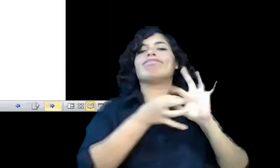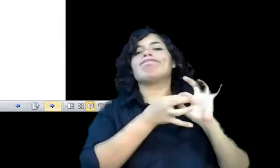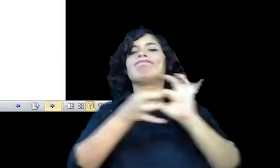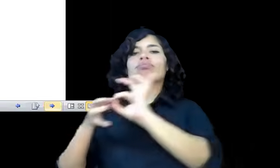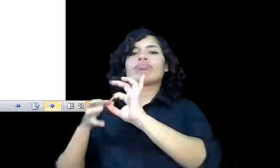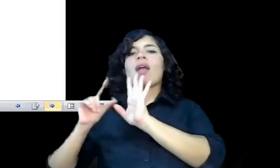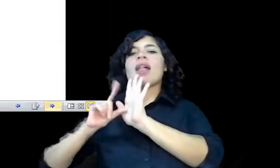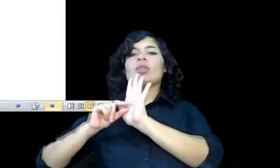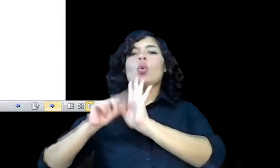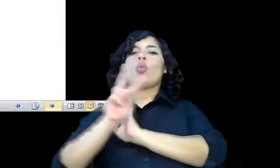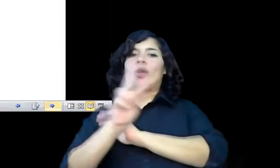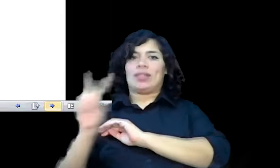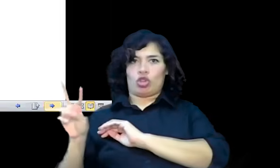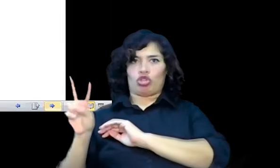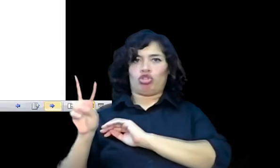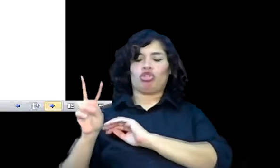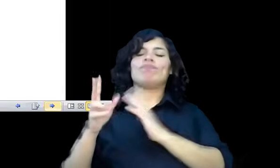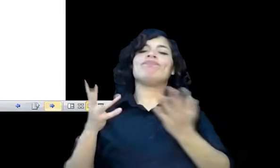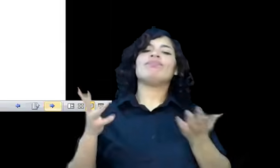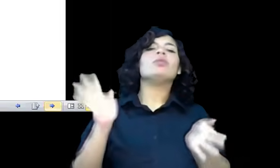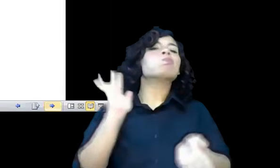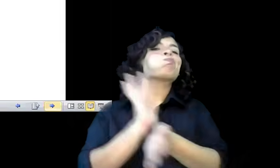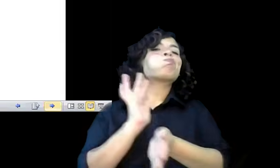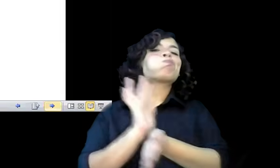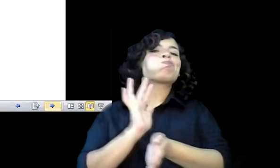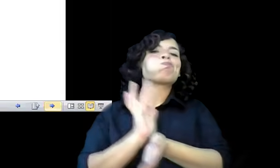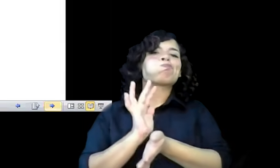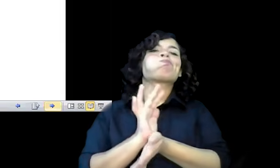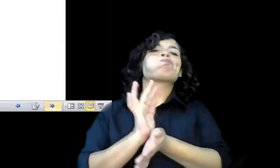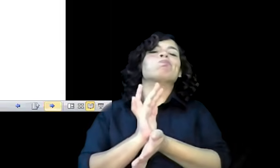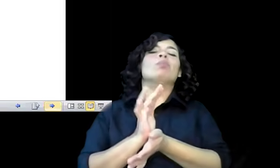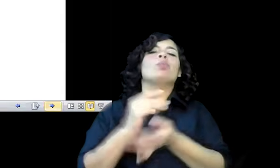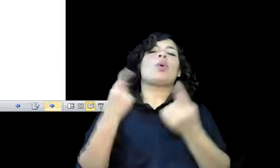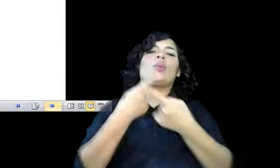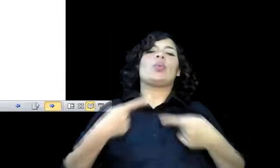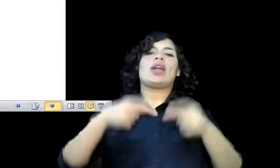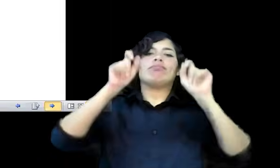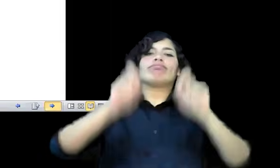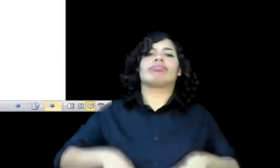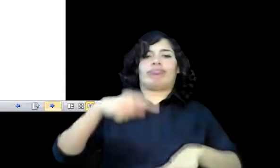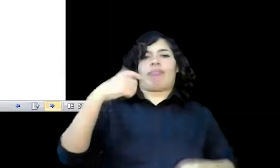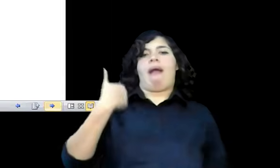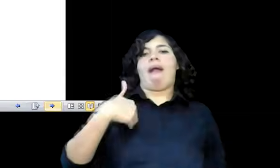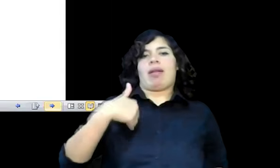artículo 22, que se evalúan como si fueran bienes del país.